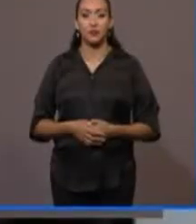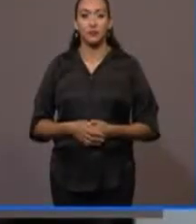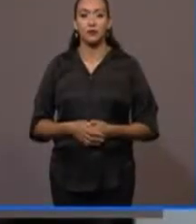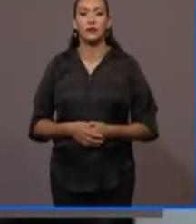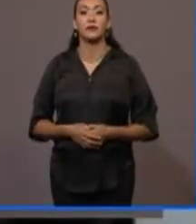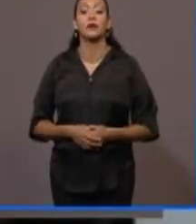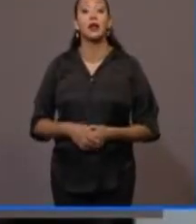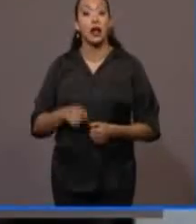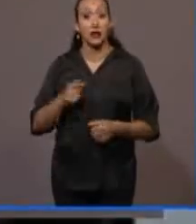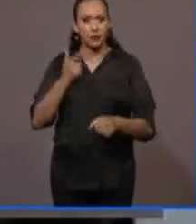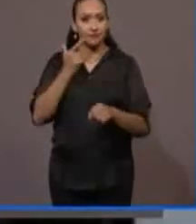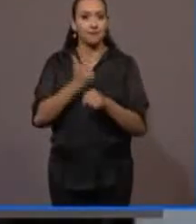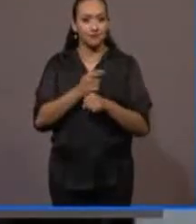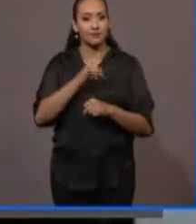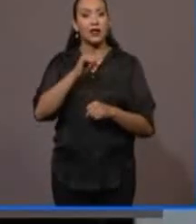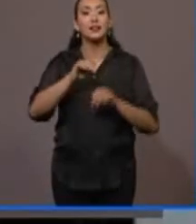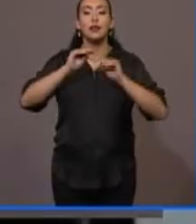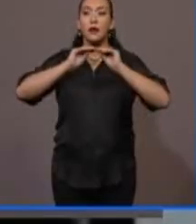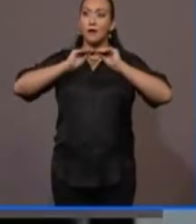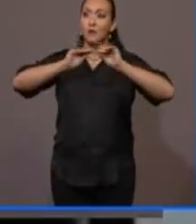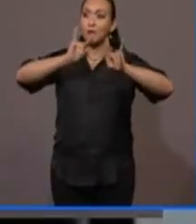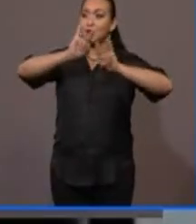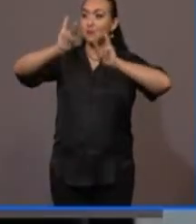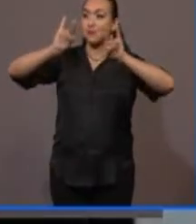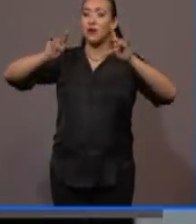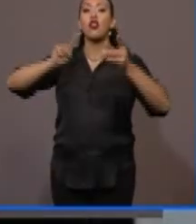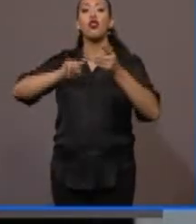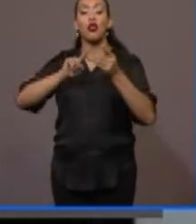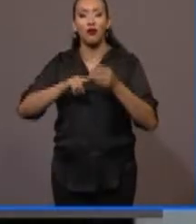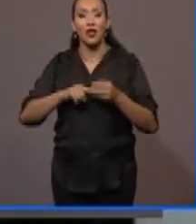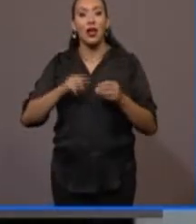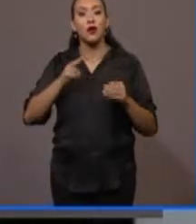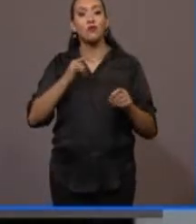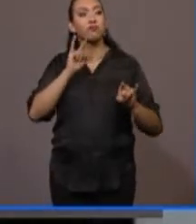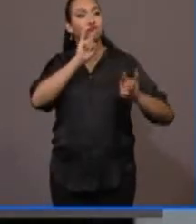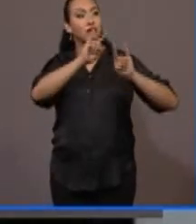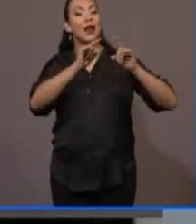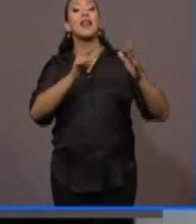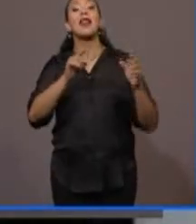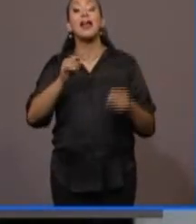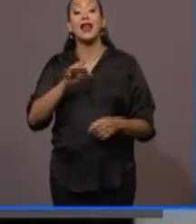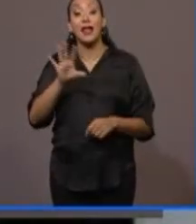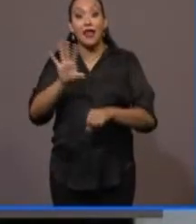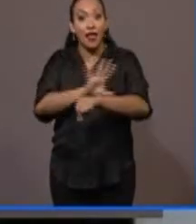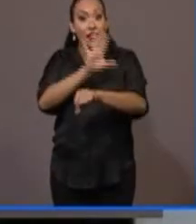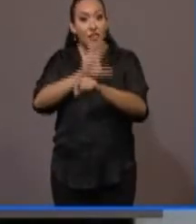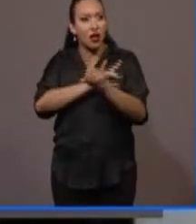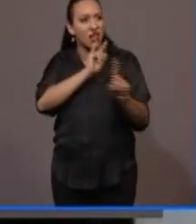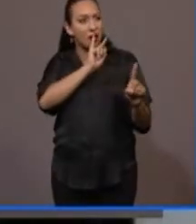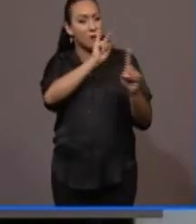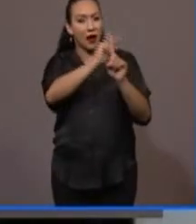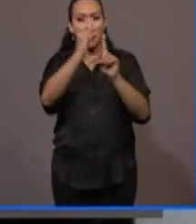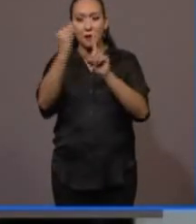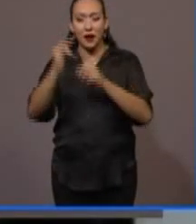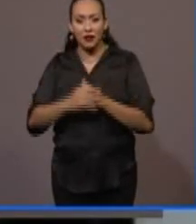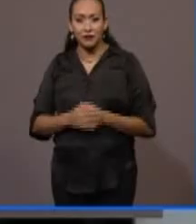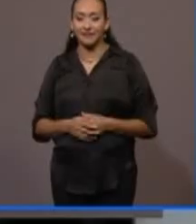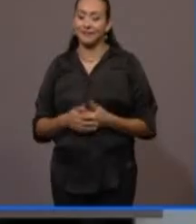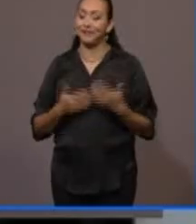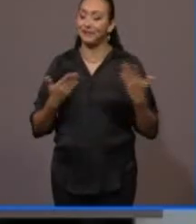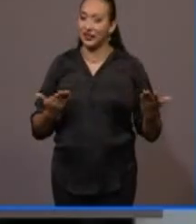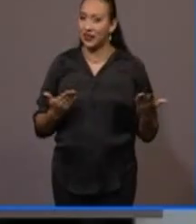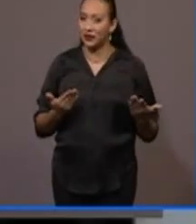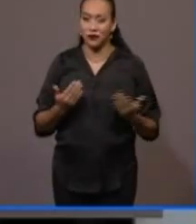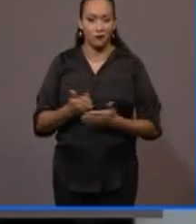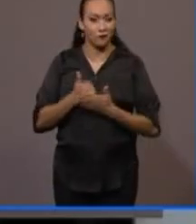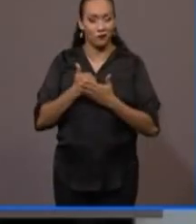Se tiene por acreditada que la propaganda se colocó en postes de energía eléctrica, vulnerando con ello la equidad en la contienda.